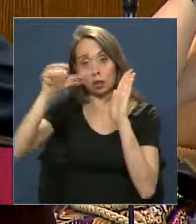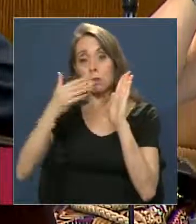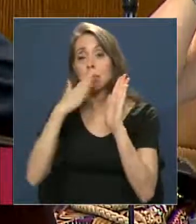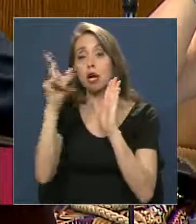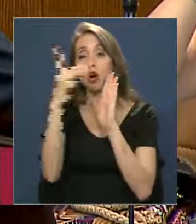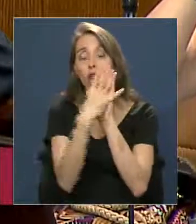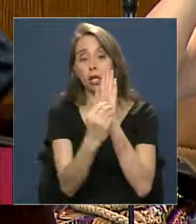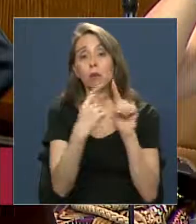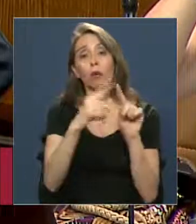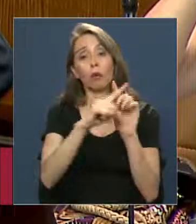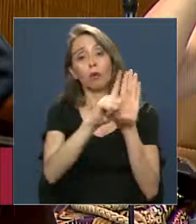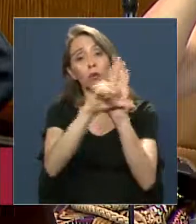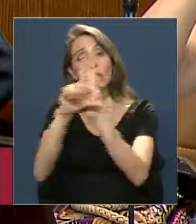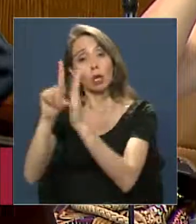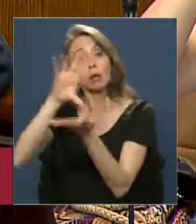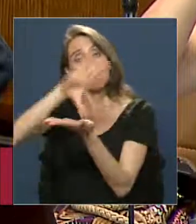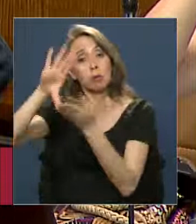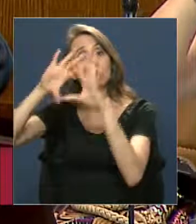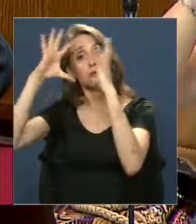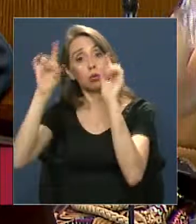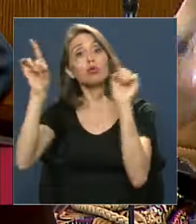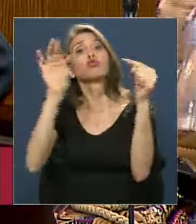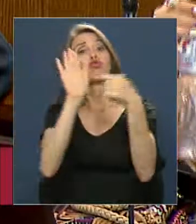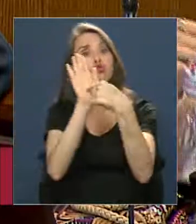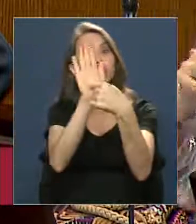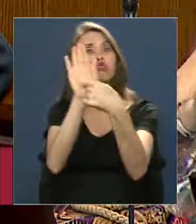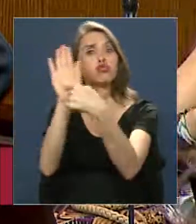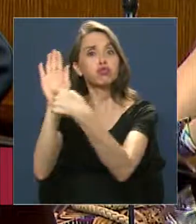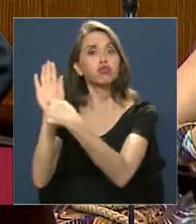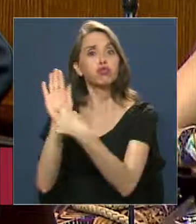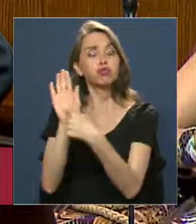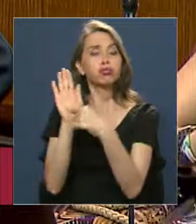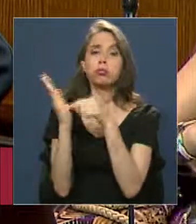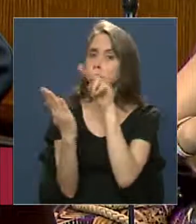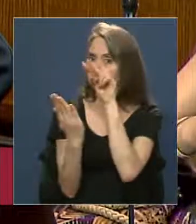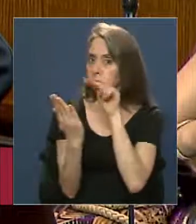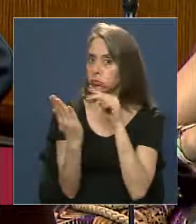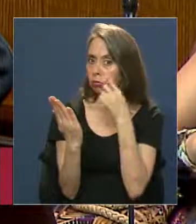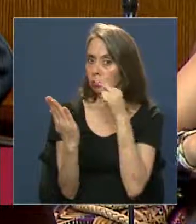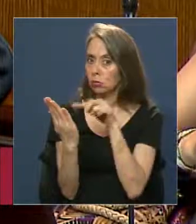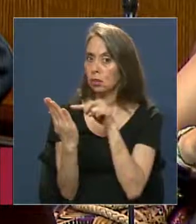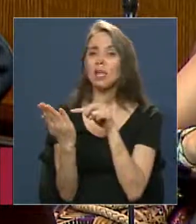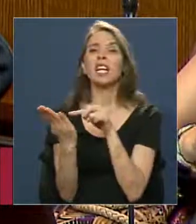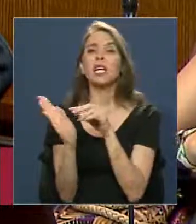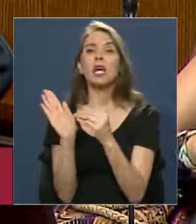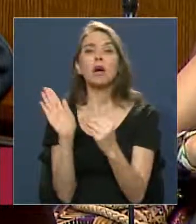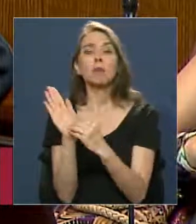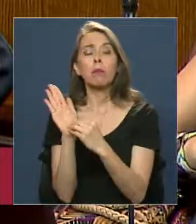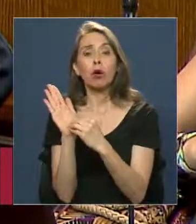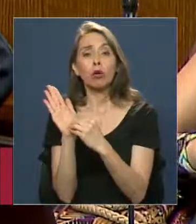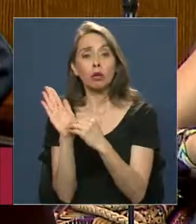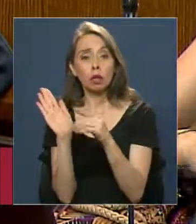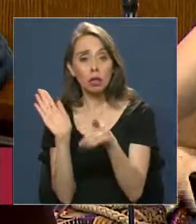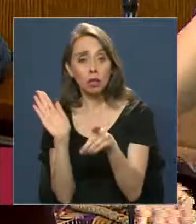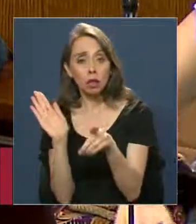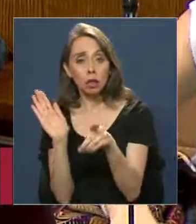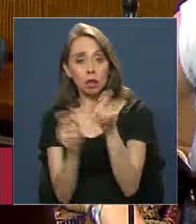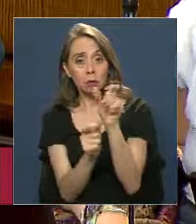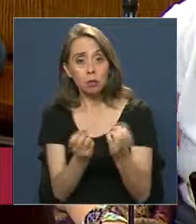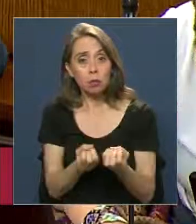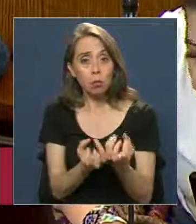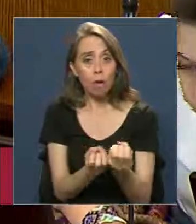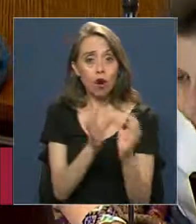otras legislaciones también en el mundo que desde todo punto de vista lo que hacen es sancionar cuando hay acciones de este